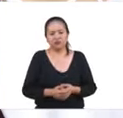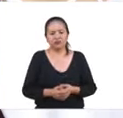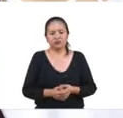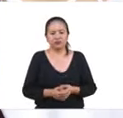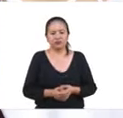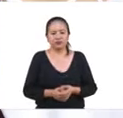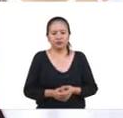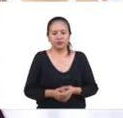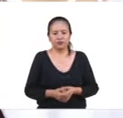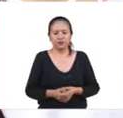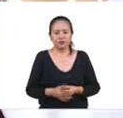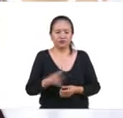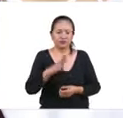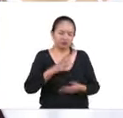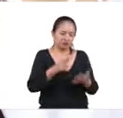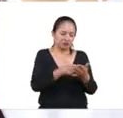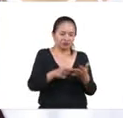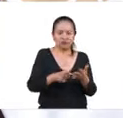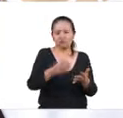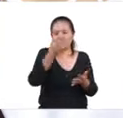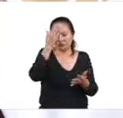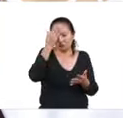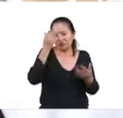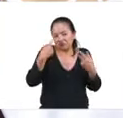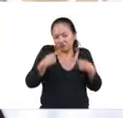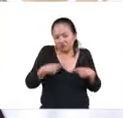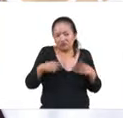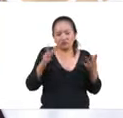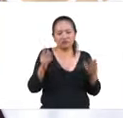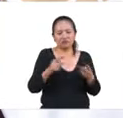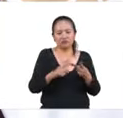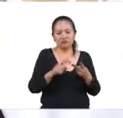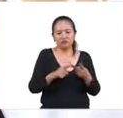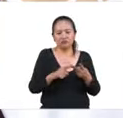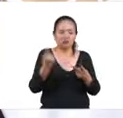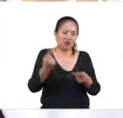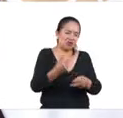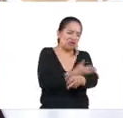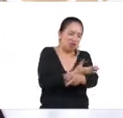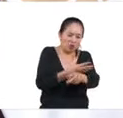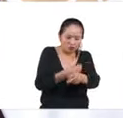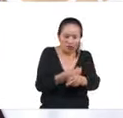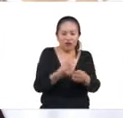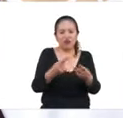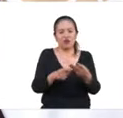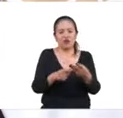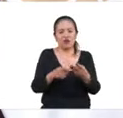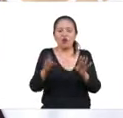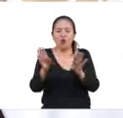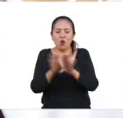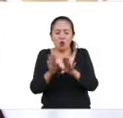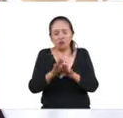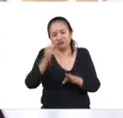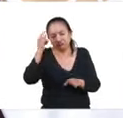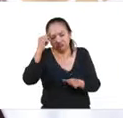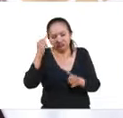en donde hay desde el conocimiento de la persona hasta qué tan honesto es, cómo consideras que